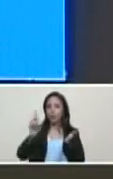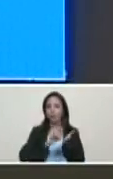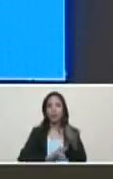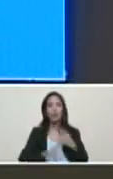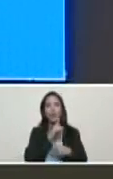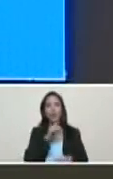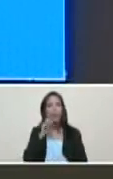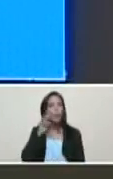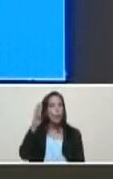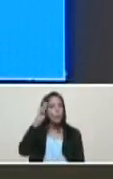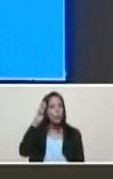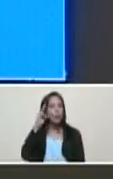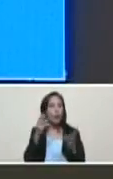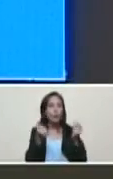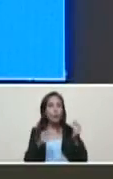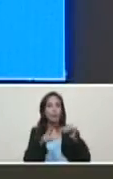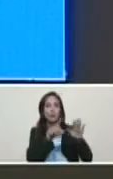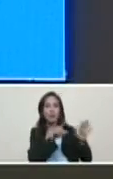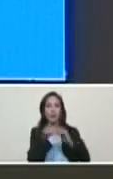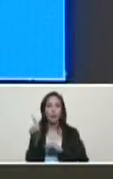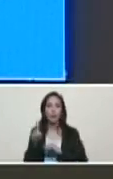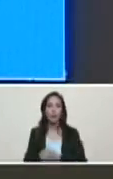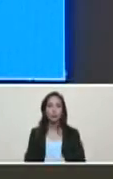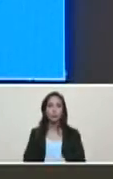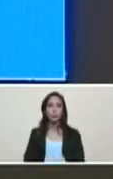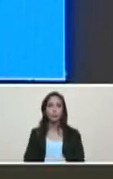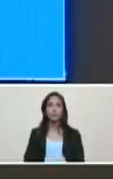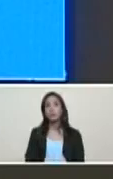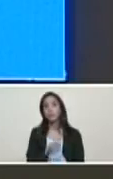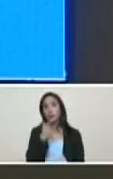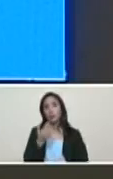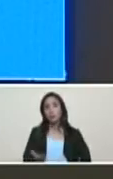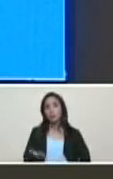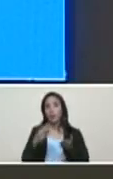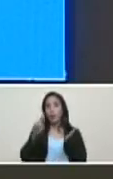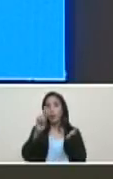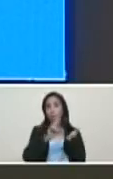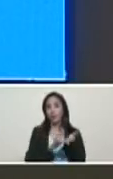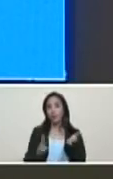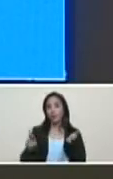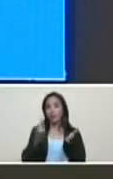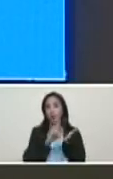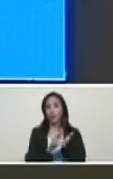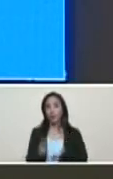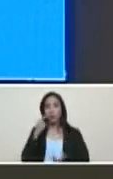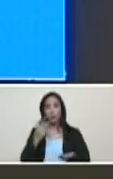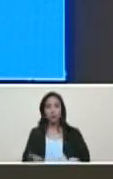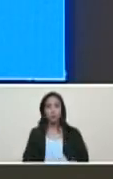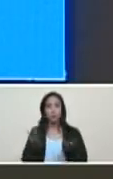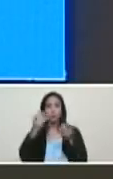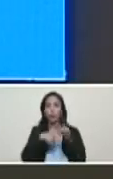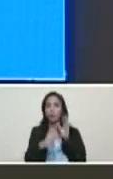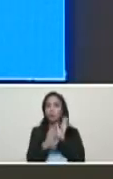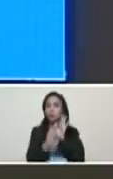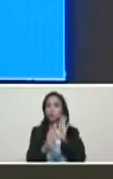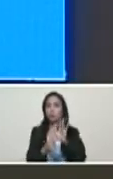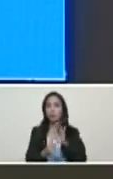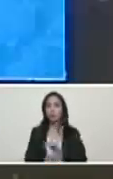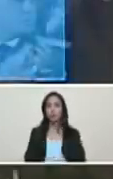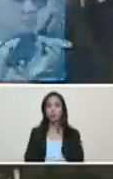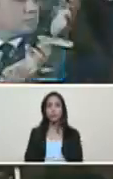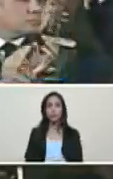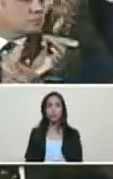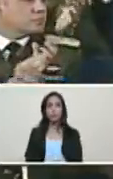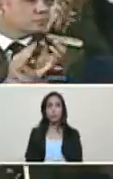número 61. Yo creo que esta es una de las publicaciones